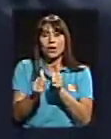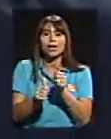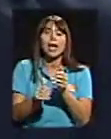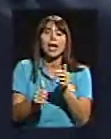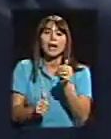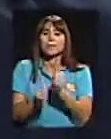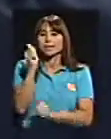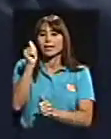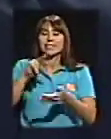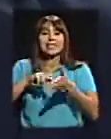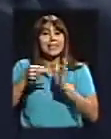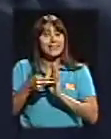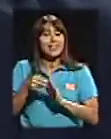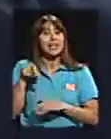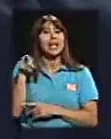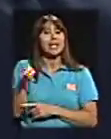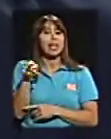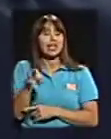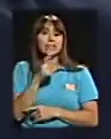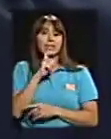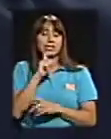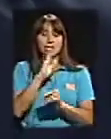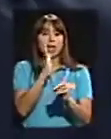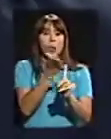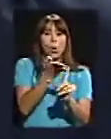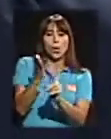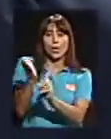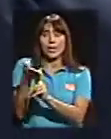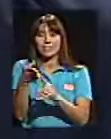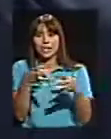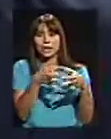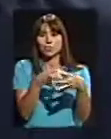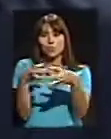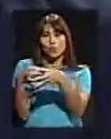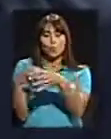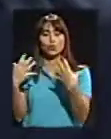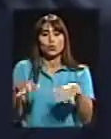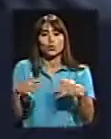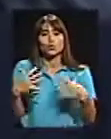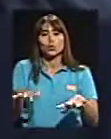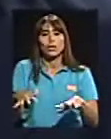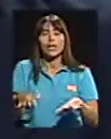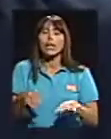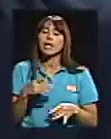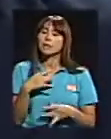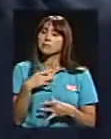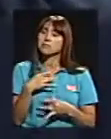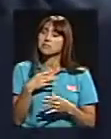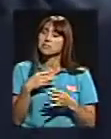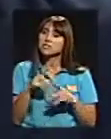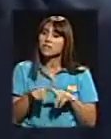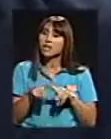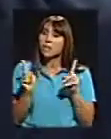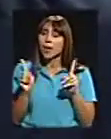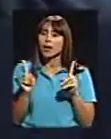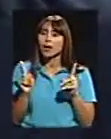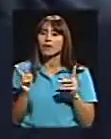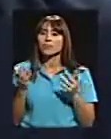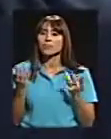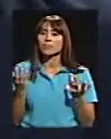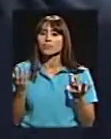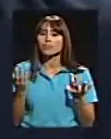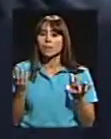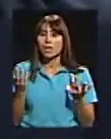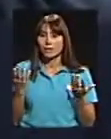de convencimiento muy importante. Sin embargo, y esto es muy interesante, después de tener